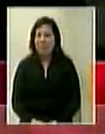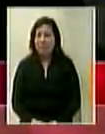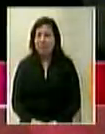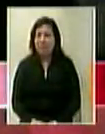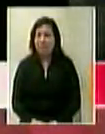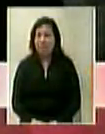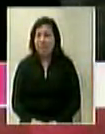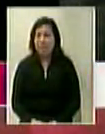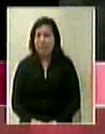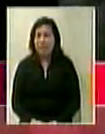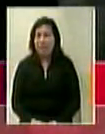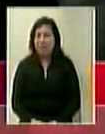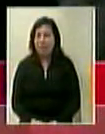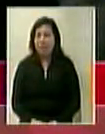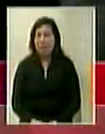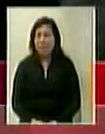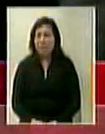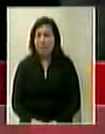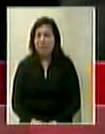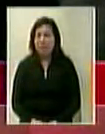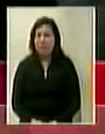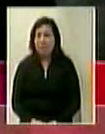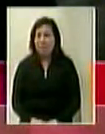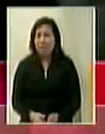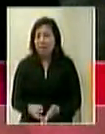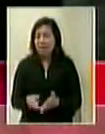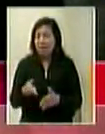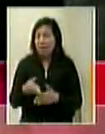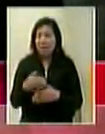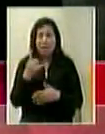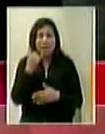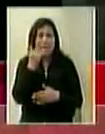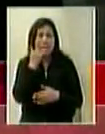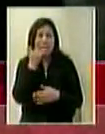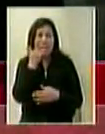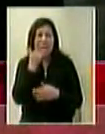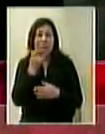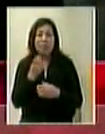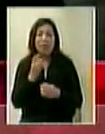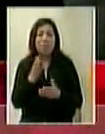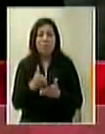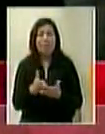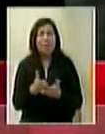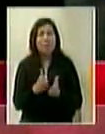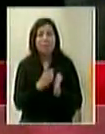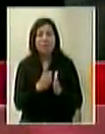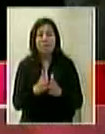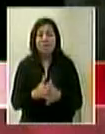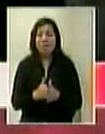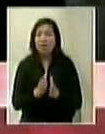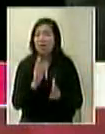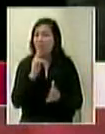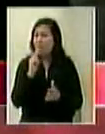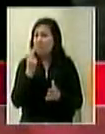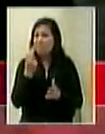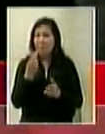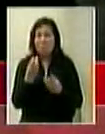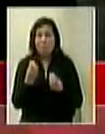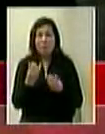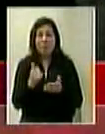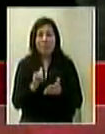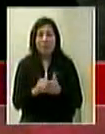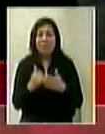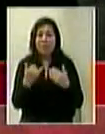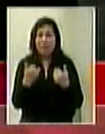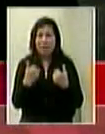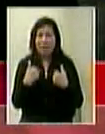reseña que este extremo de ingreso de celulares obedece a una variable de corrupción. Corrupción,